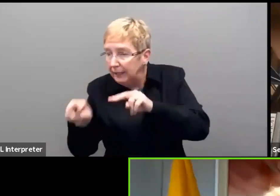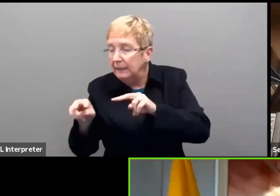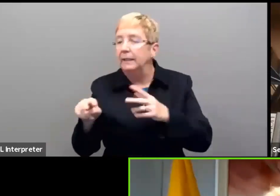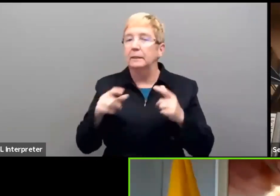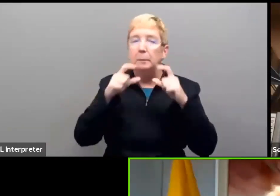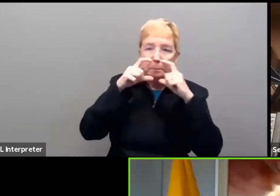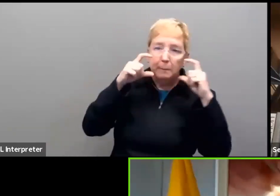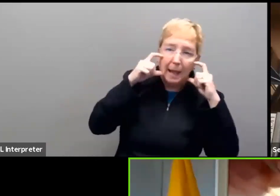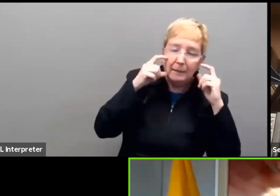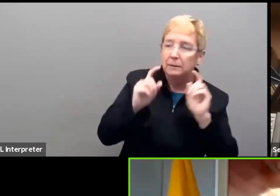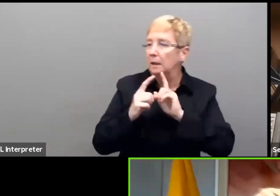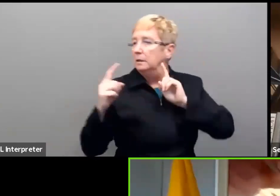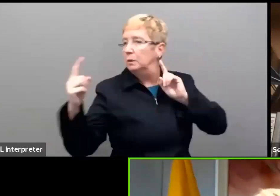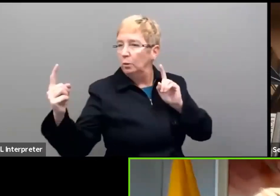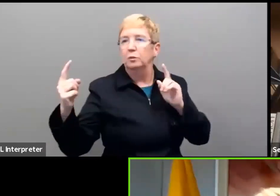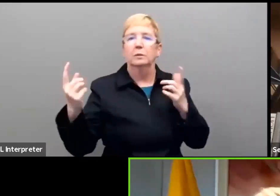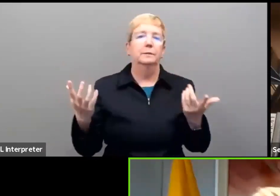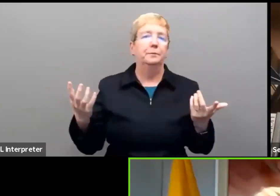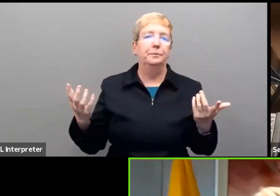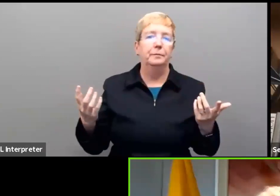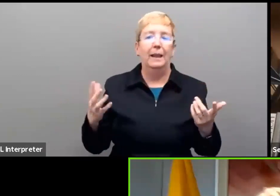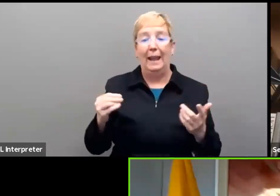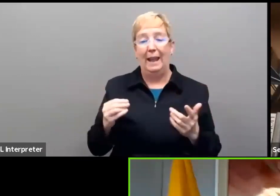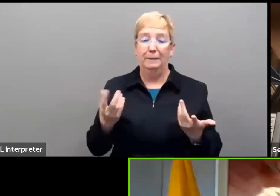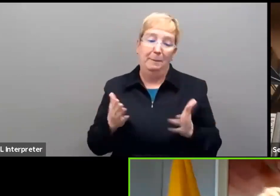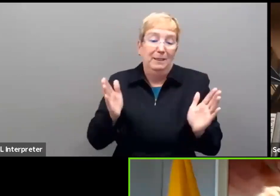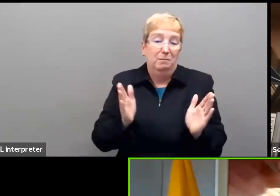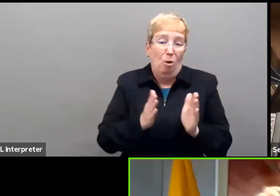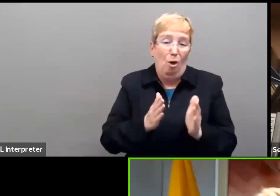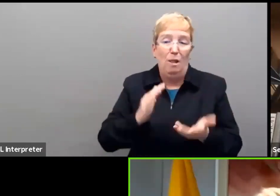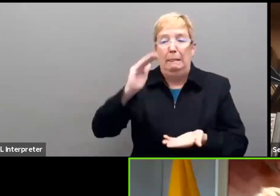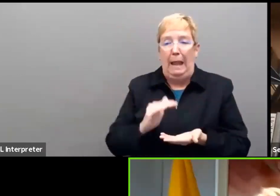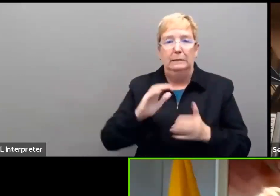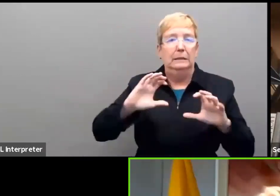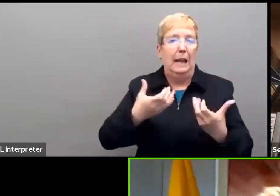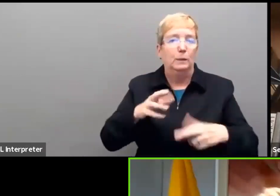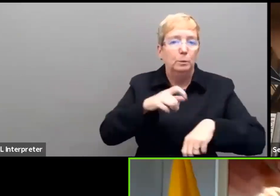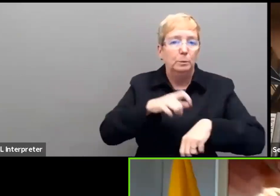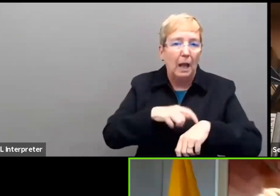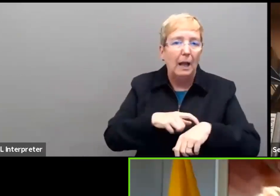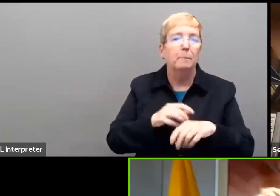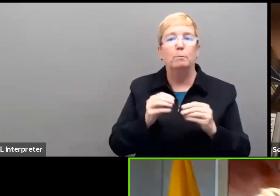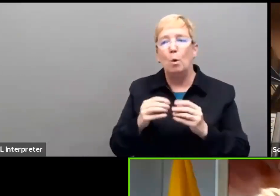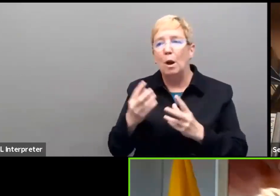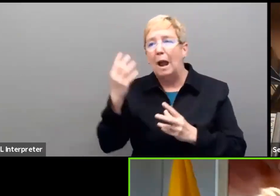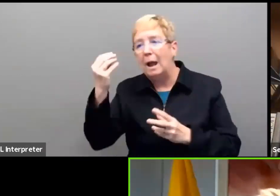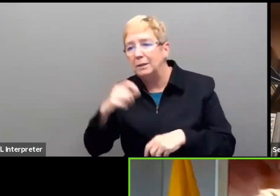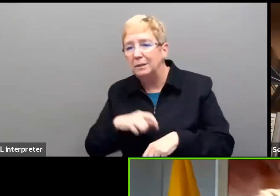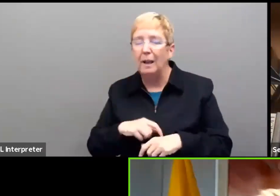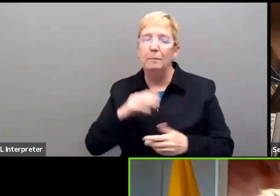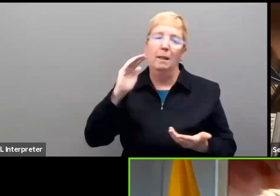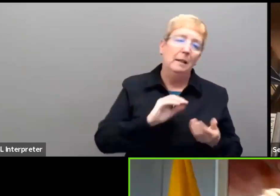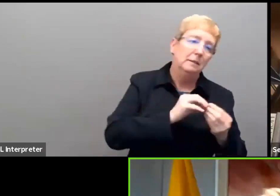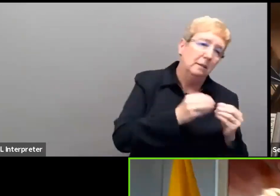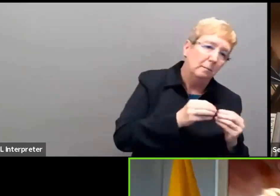requisitos del distanciamiento social, pero la idea para las escuelas es que más gente se vacune, proporcionar más información a los padres para que ellos